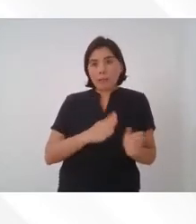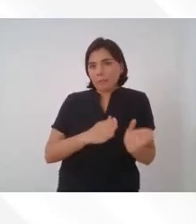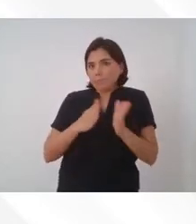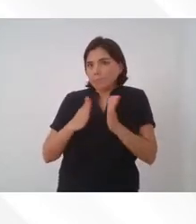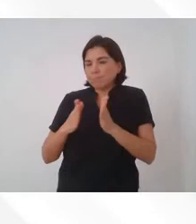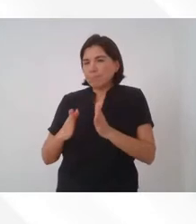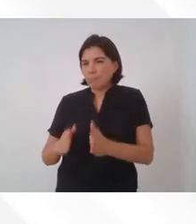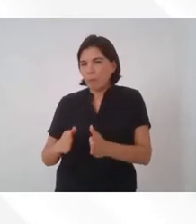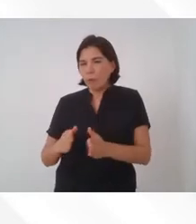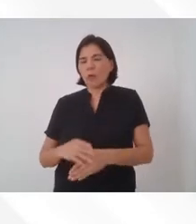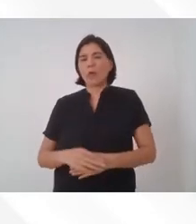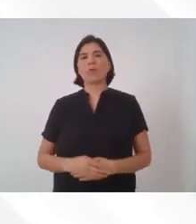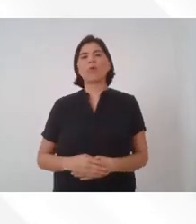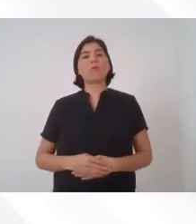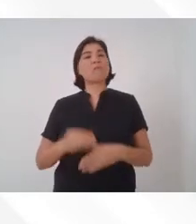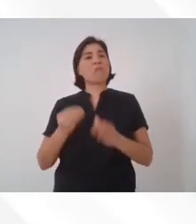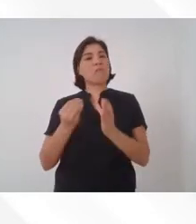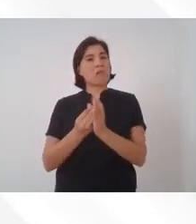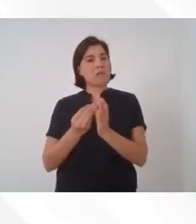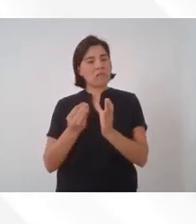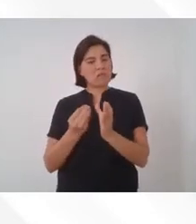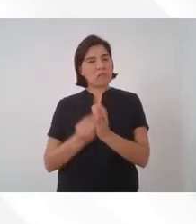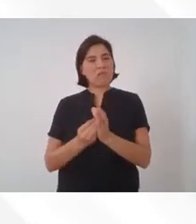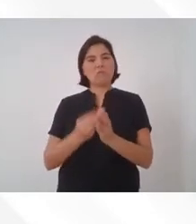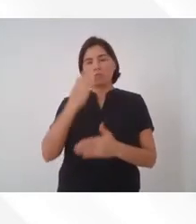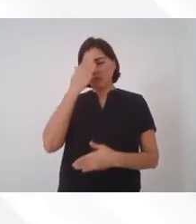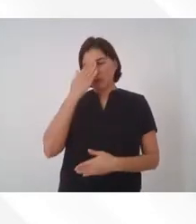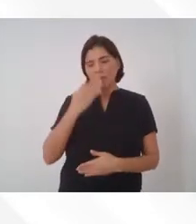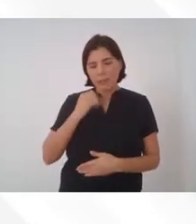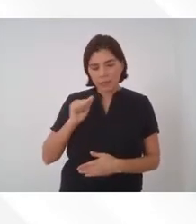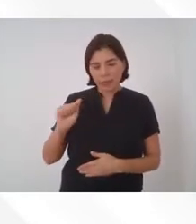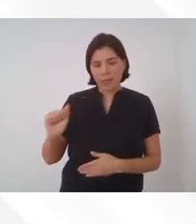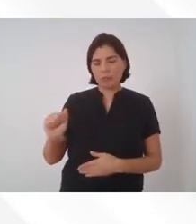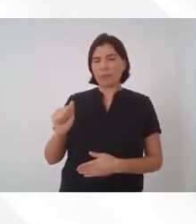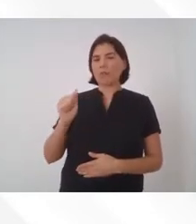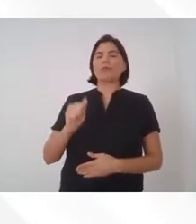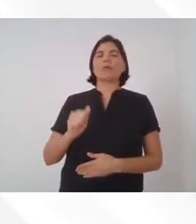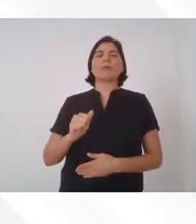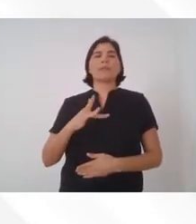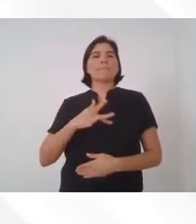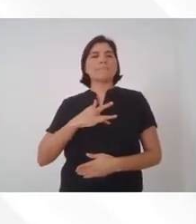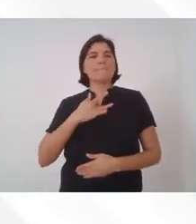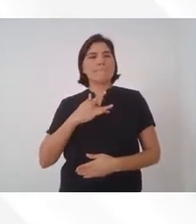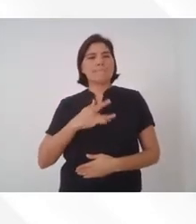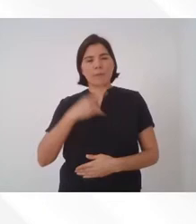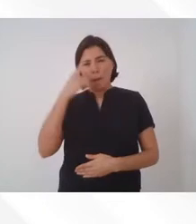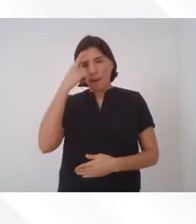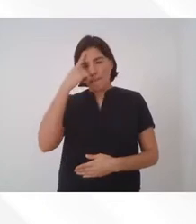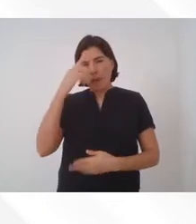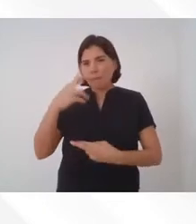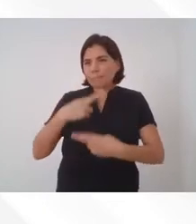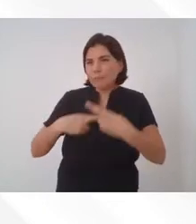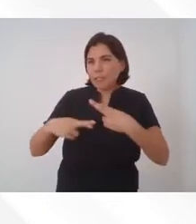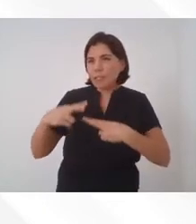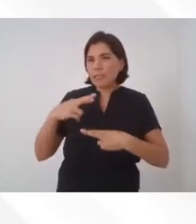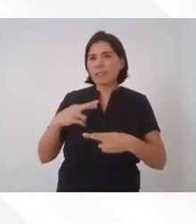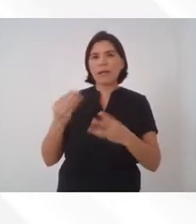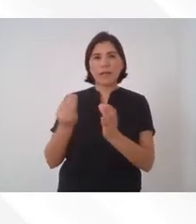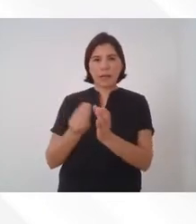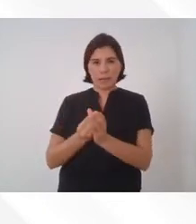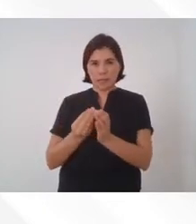habilidades socioemocionales para el regreso a clases. Estamos en la recta final y les quiero compartir que ha sido